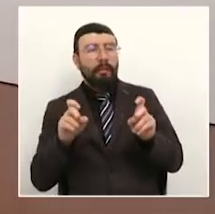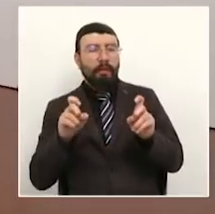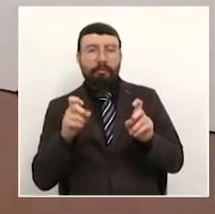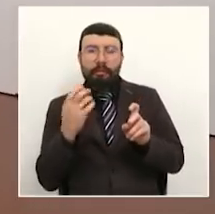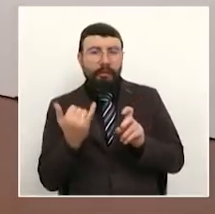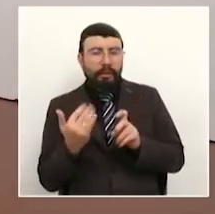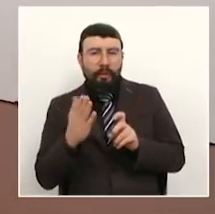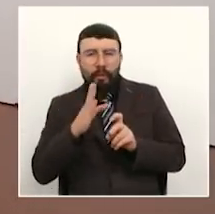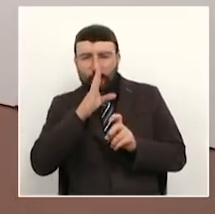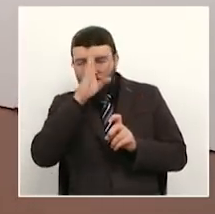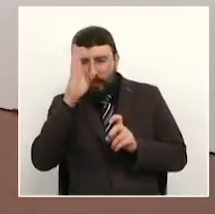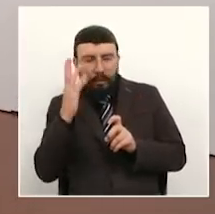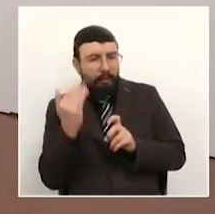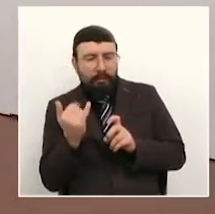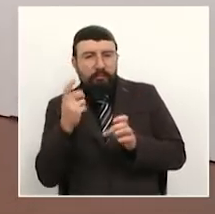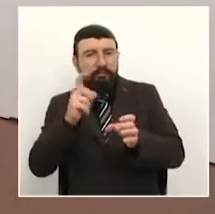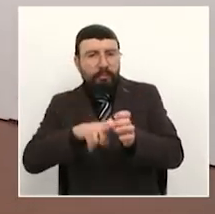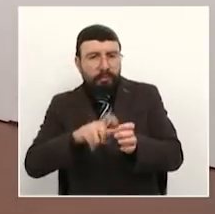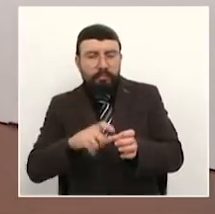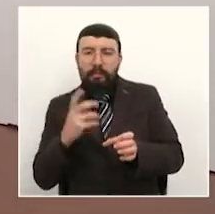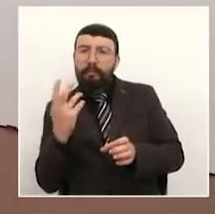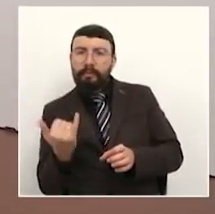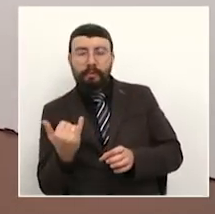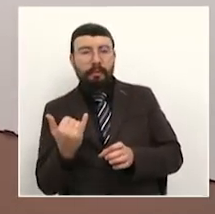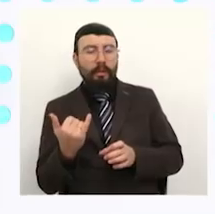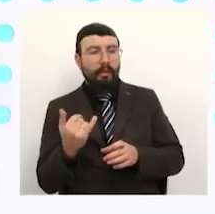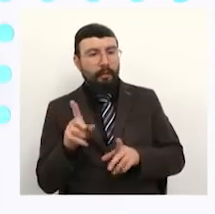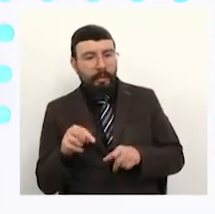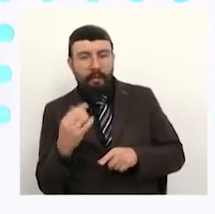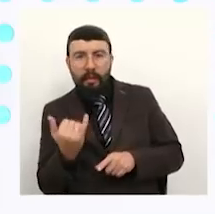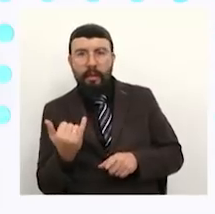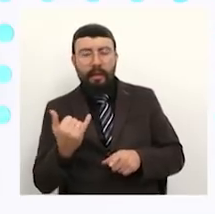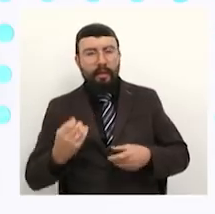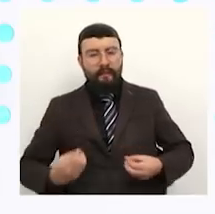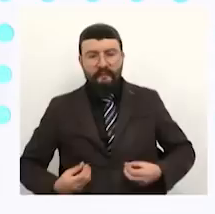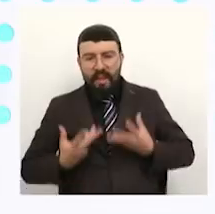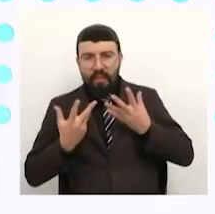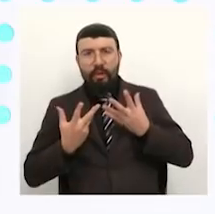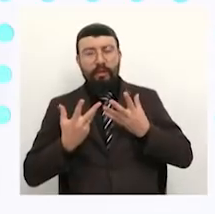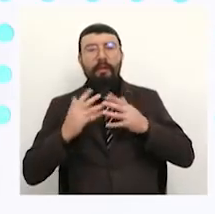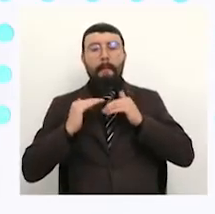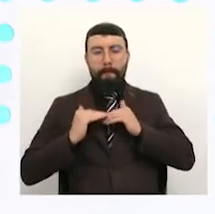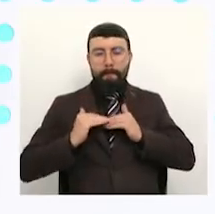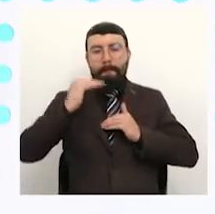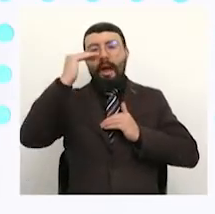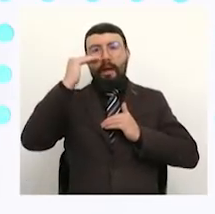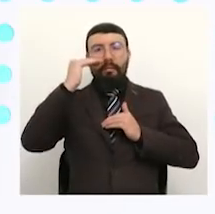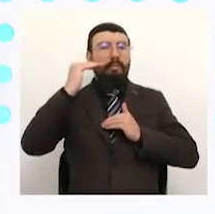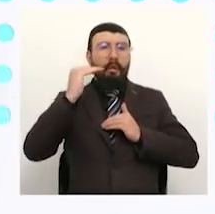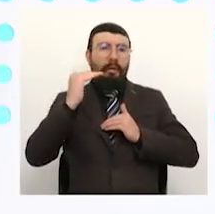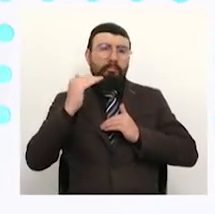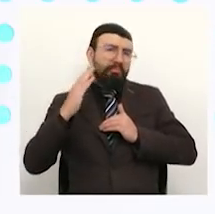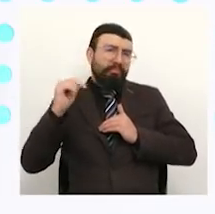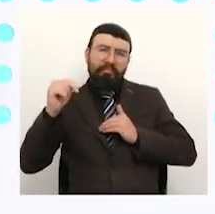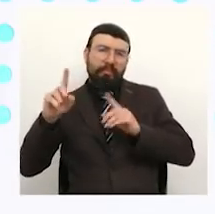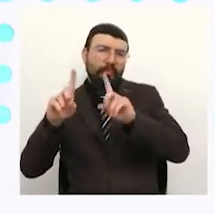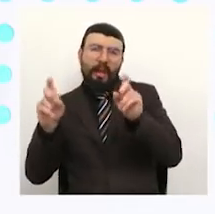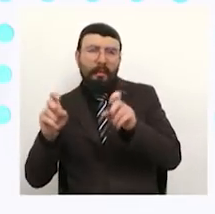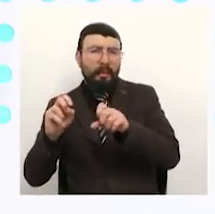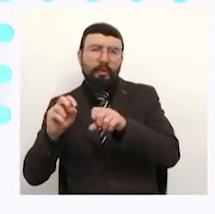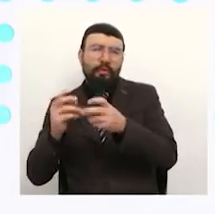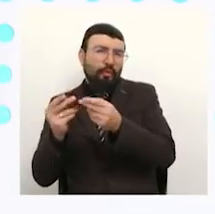de los pacientes sintomáticos respiratorios y hablamos de las infecciones altas esas las descartamos acá realmente no son lo que nos compete el día de hoy